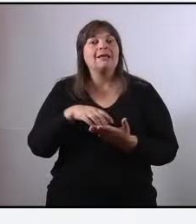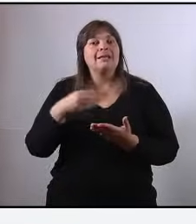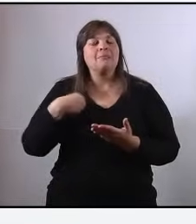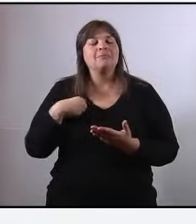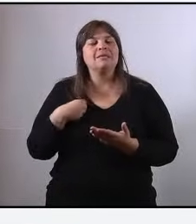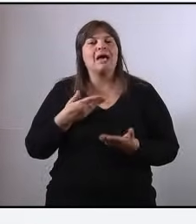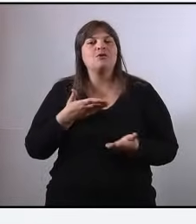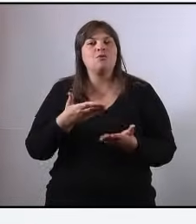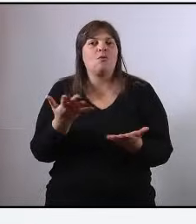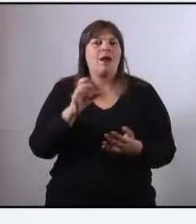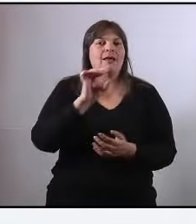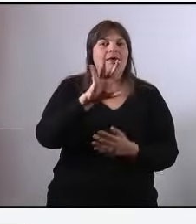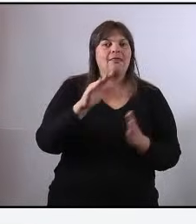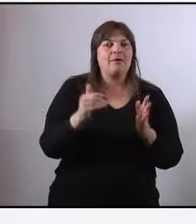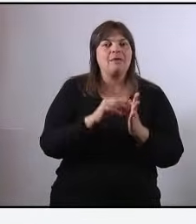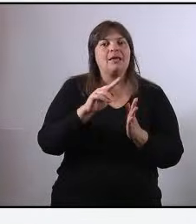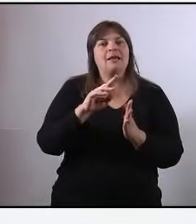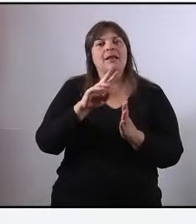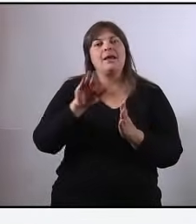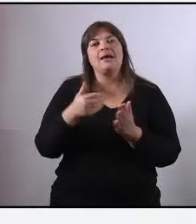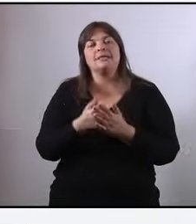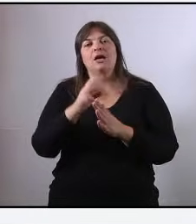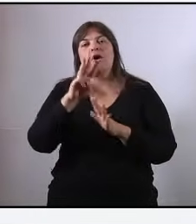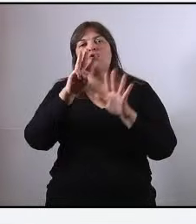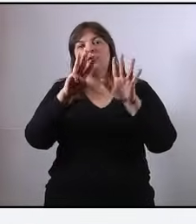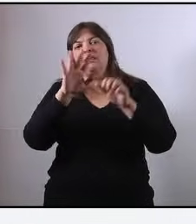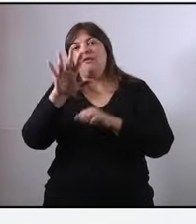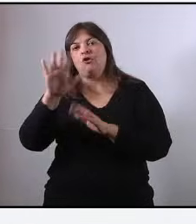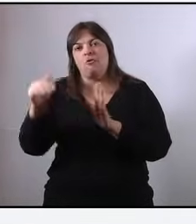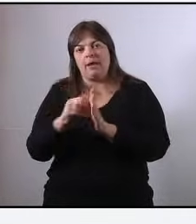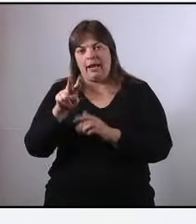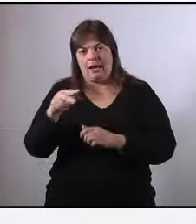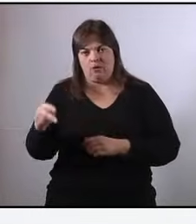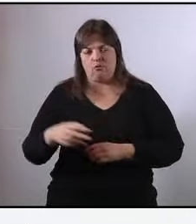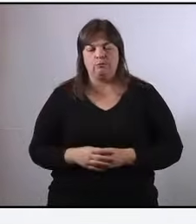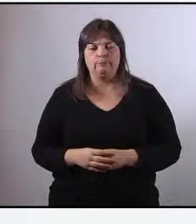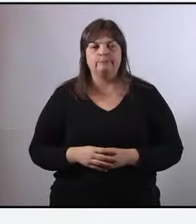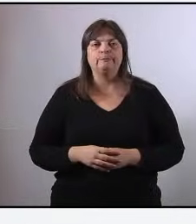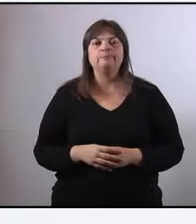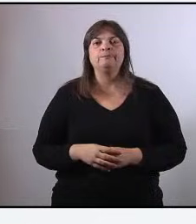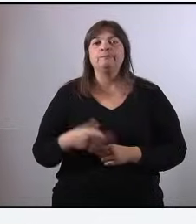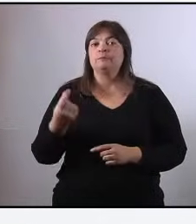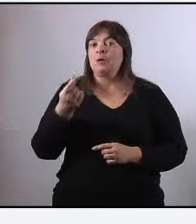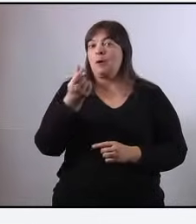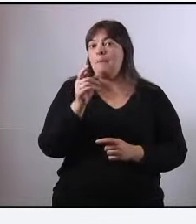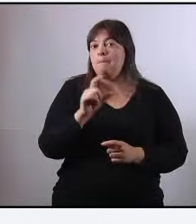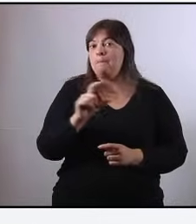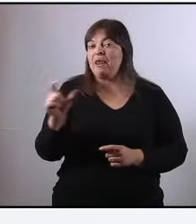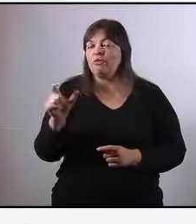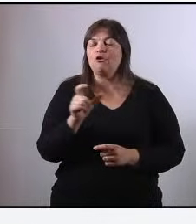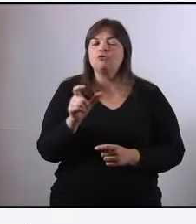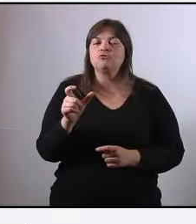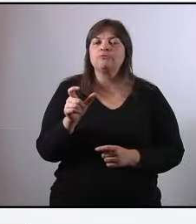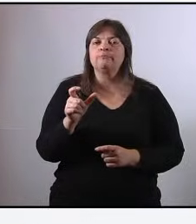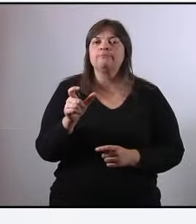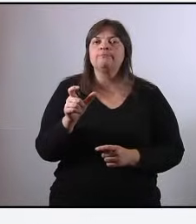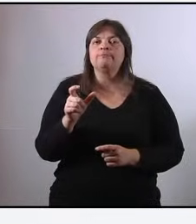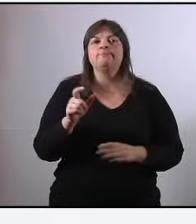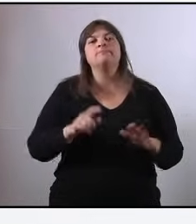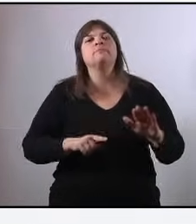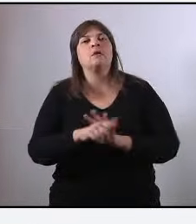entre los 15.000 y los 85.000 euros. Con estas cuantías van a poder